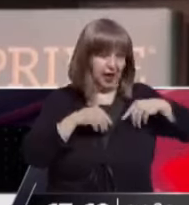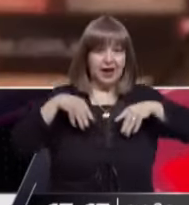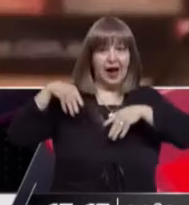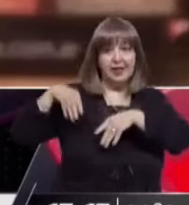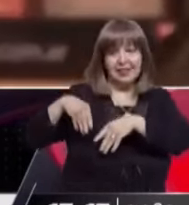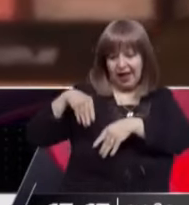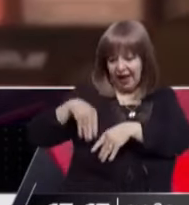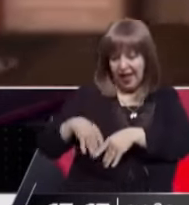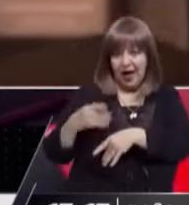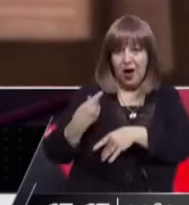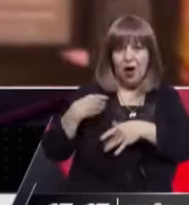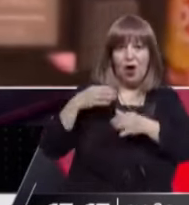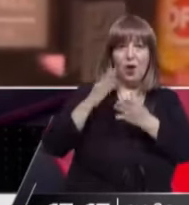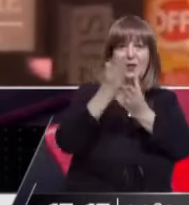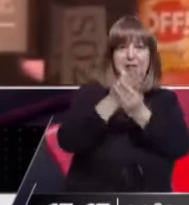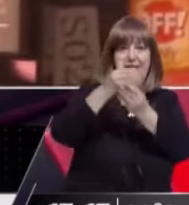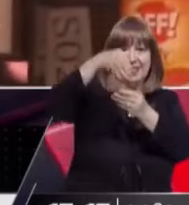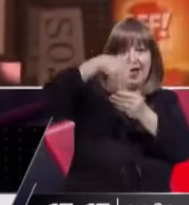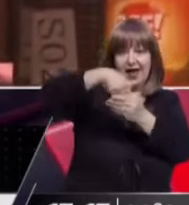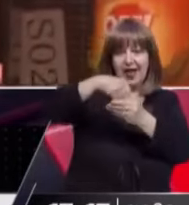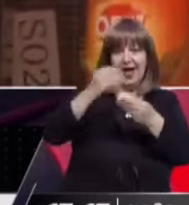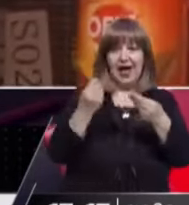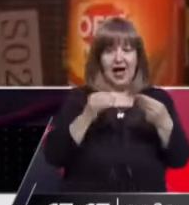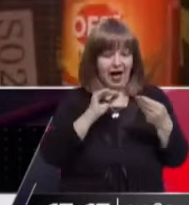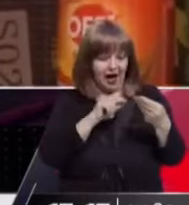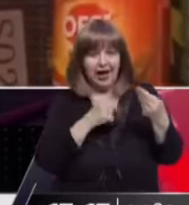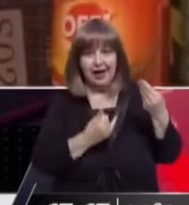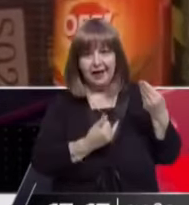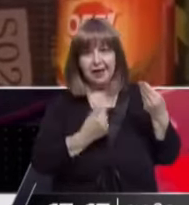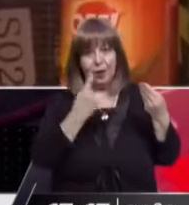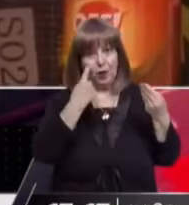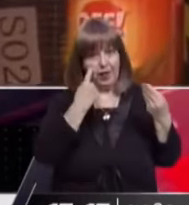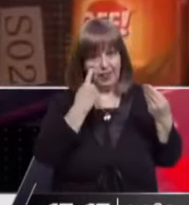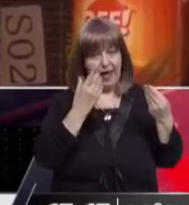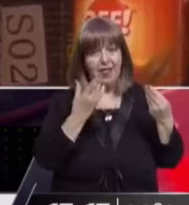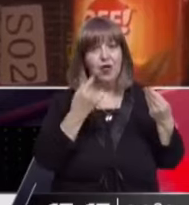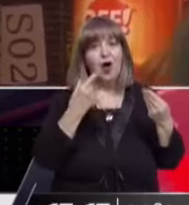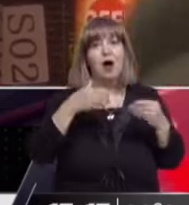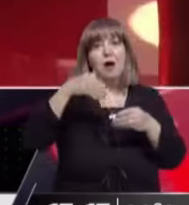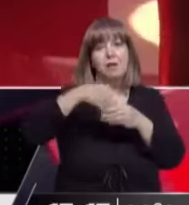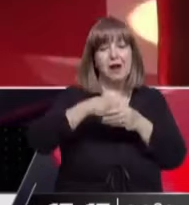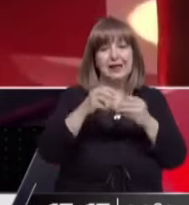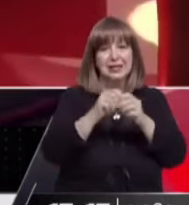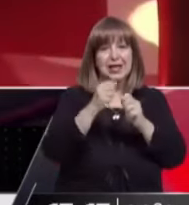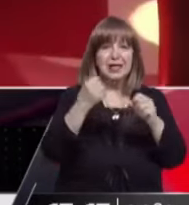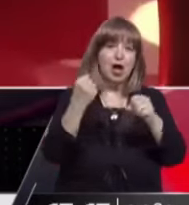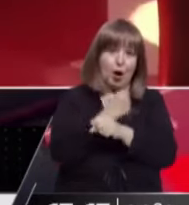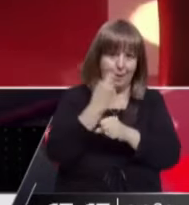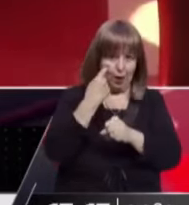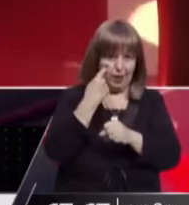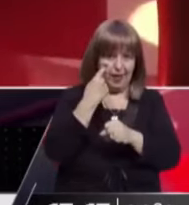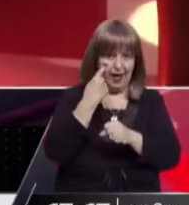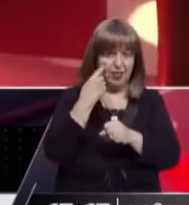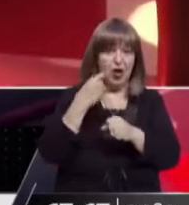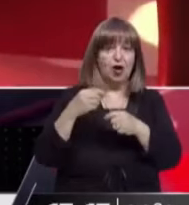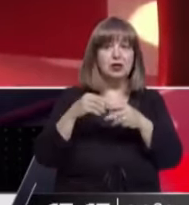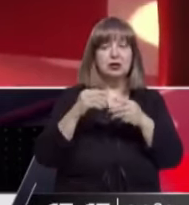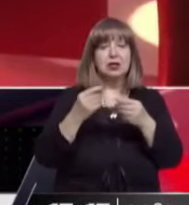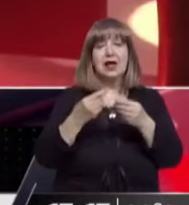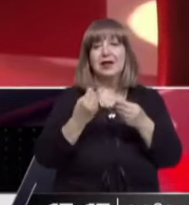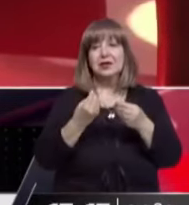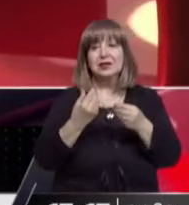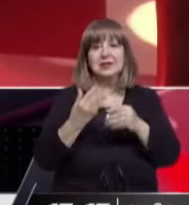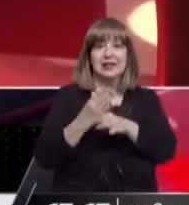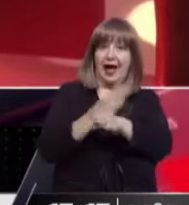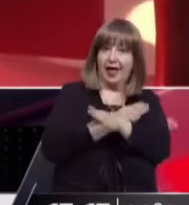la cartera, no está en el lugar seguro, ojo con dónde lo llevan para que no se rompa, y bueno, no va a aparecer.